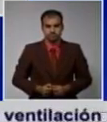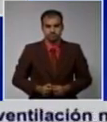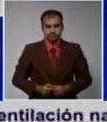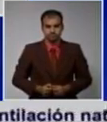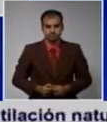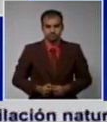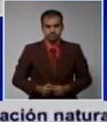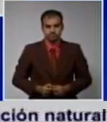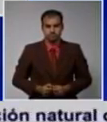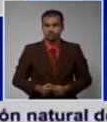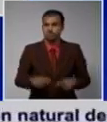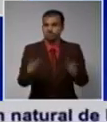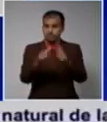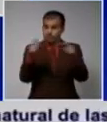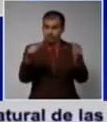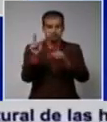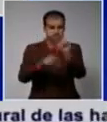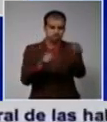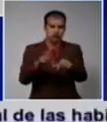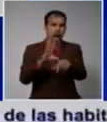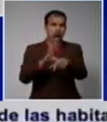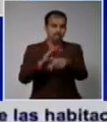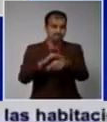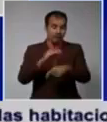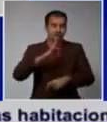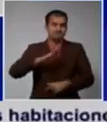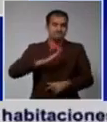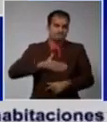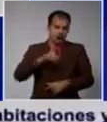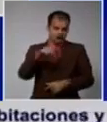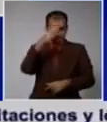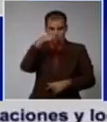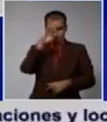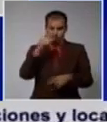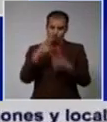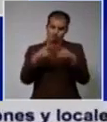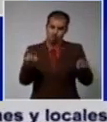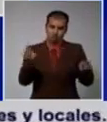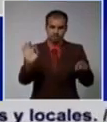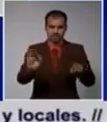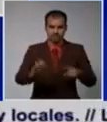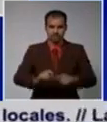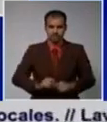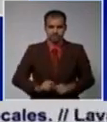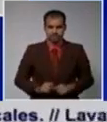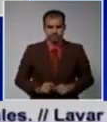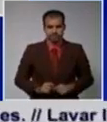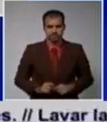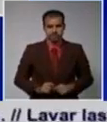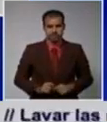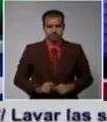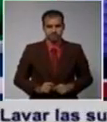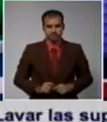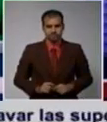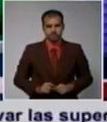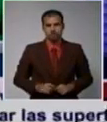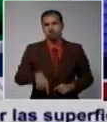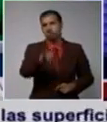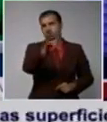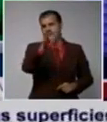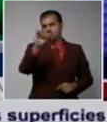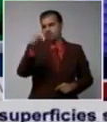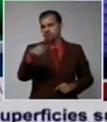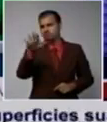la transmisión autóctona en nuestro territorio. El 96,5% de